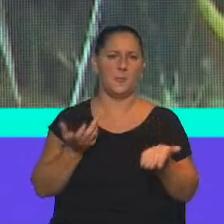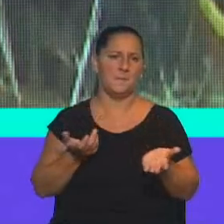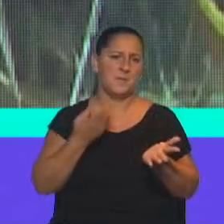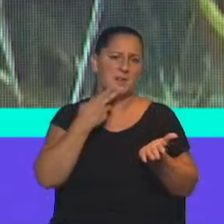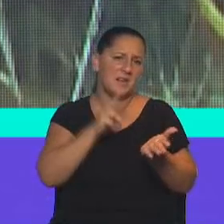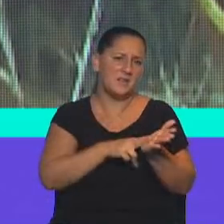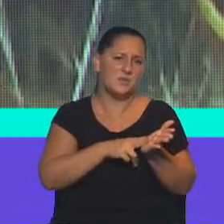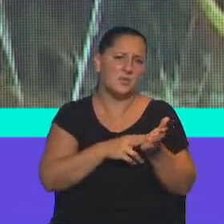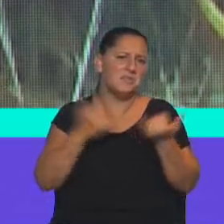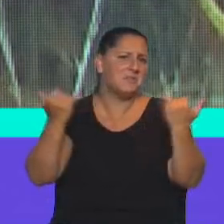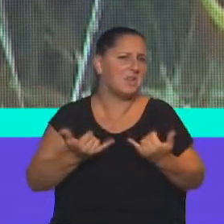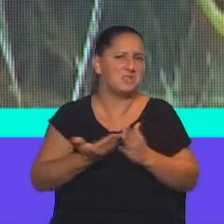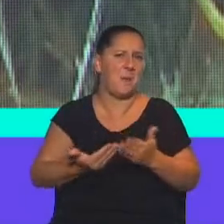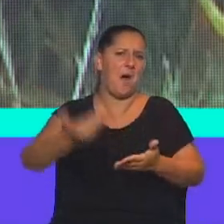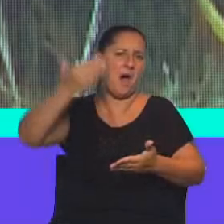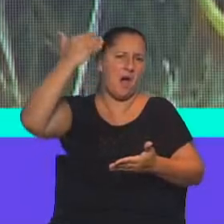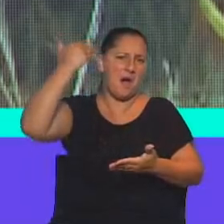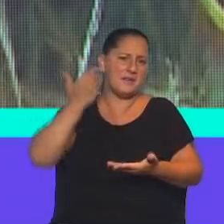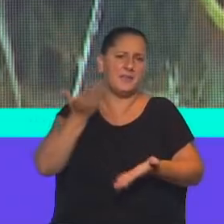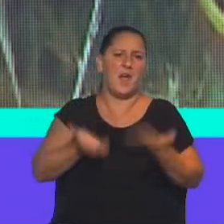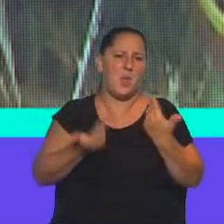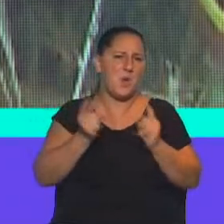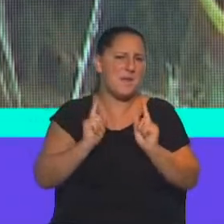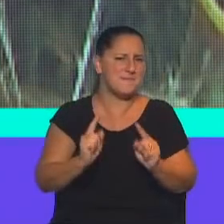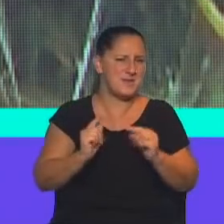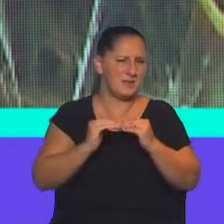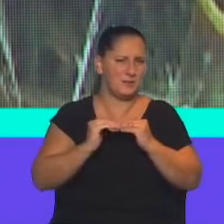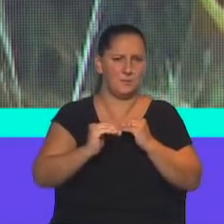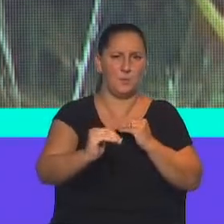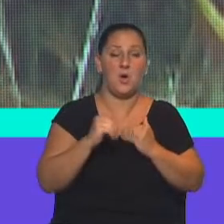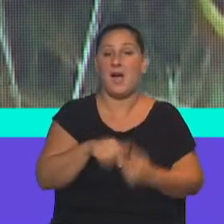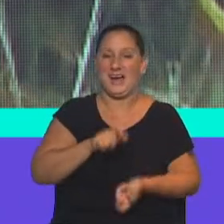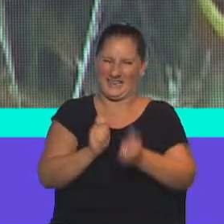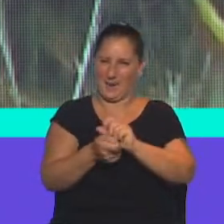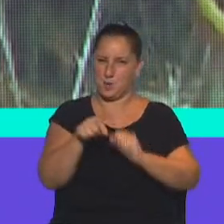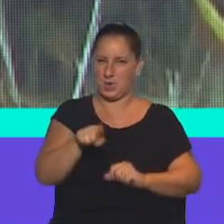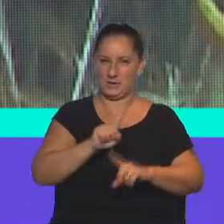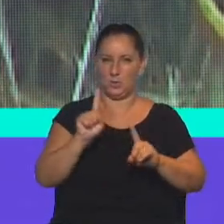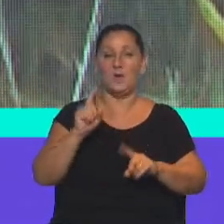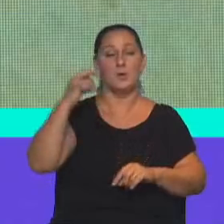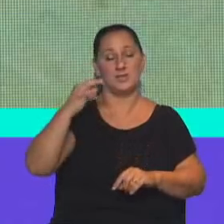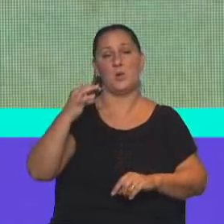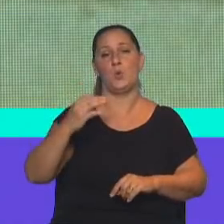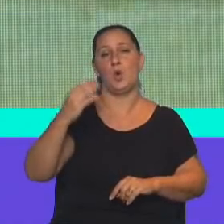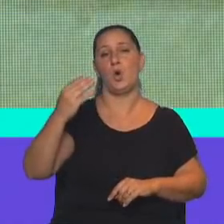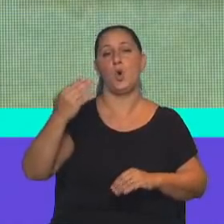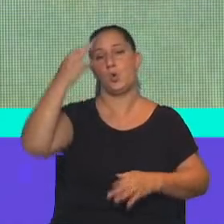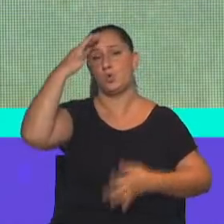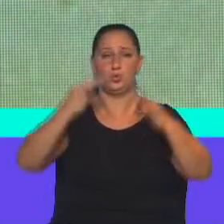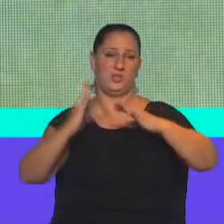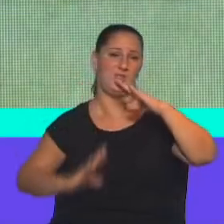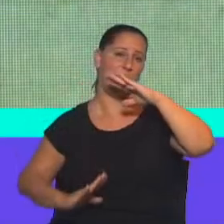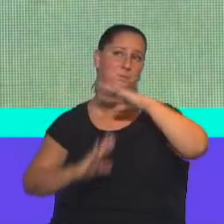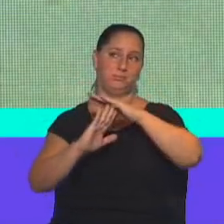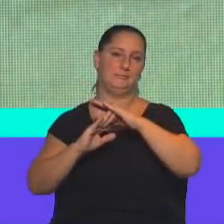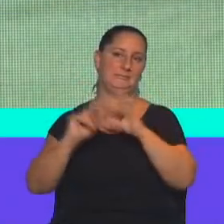un código aduanero, ya venían de antes, ahí no va a haber cambios. Pero bueno, veremos. Seguramente esto llega hasta la Corte Suprema de Justicia, así que nos lo